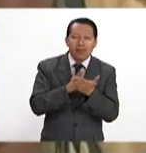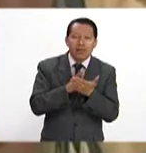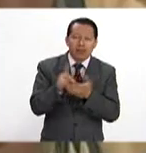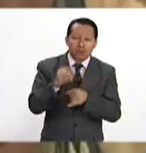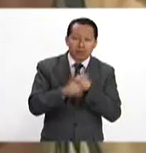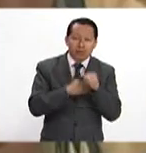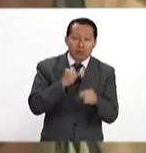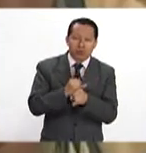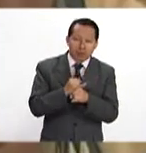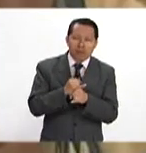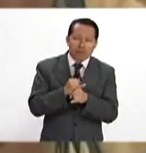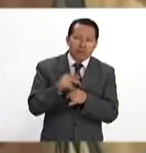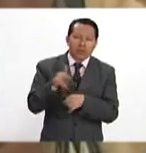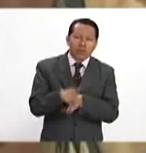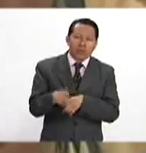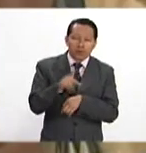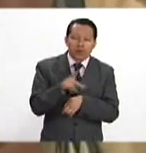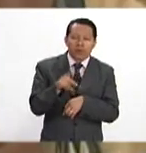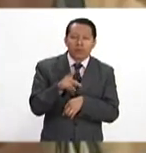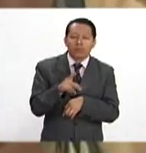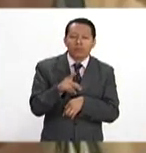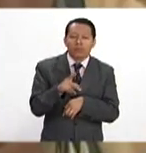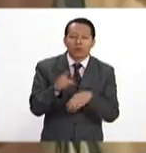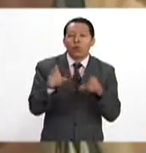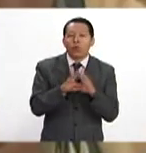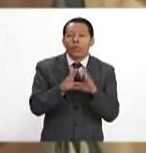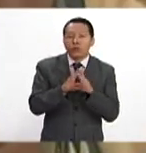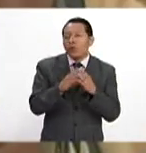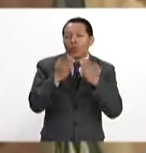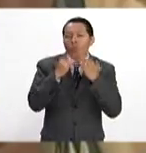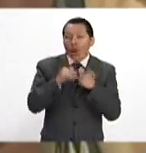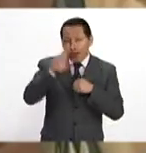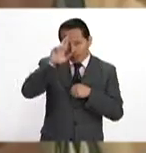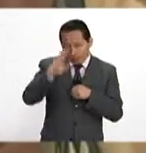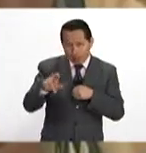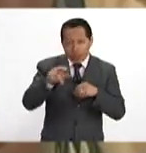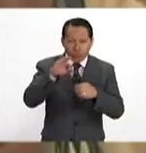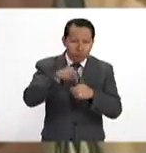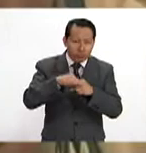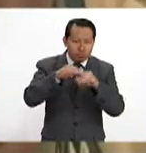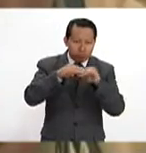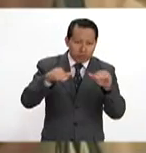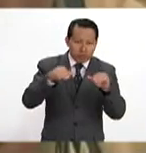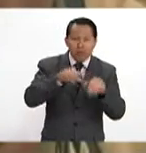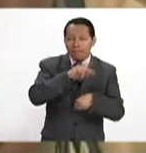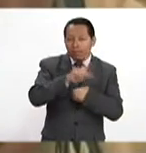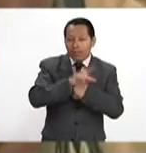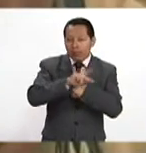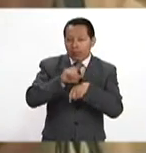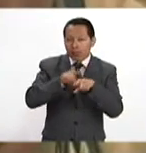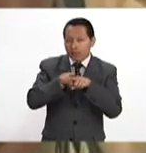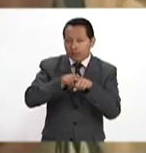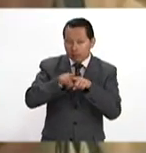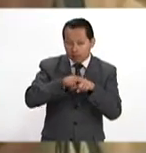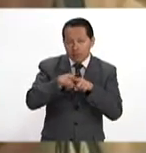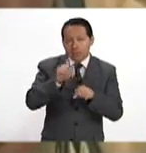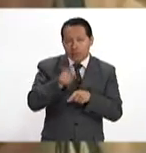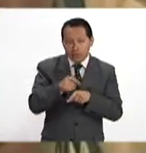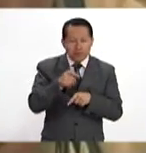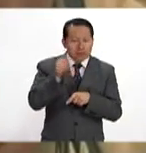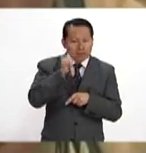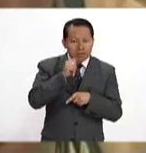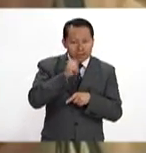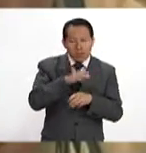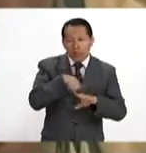internacional público, como no respetan la democracia en los países hermanos, sino que la agreden, tratan de